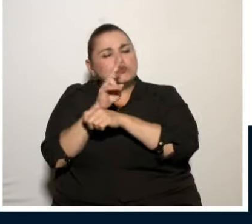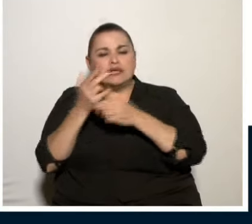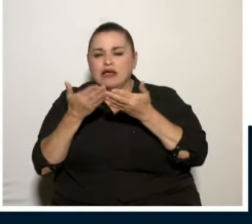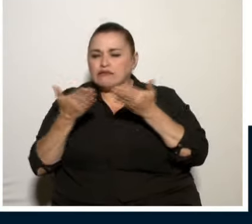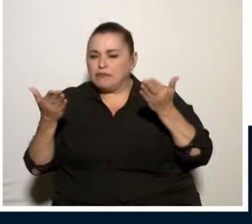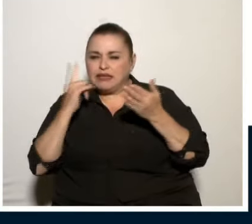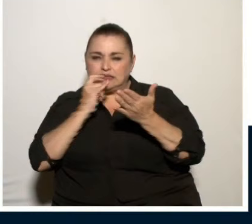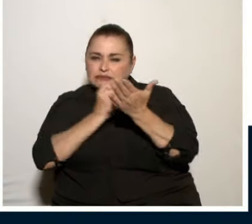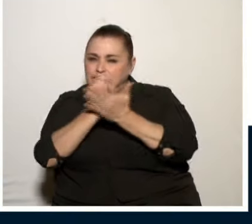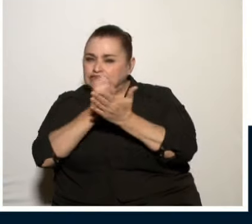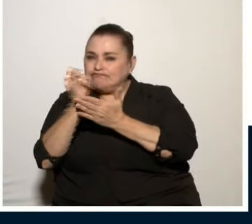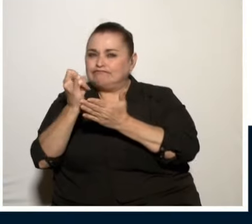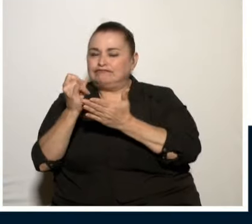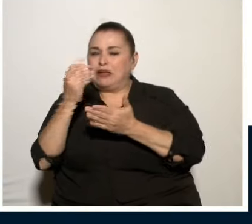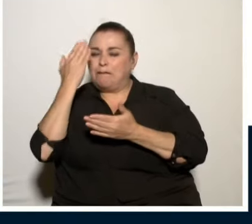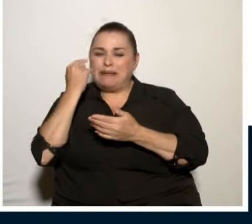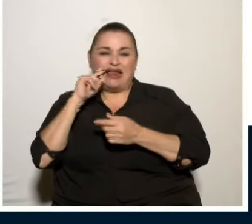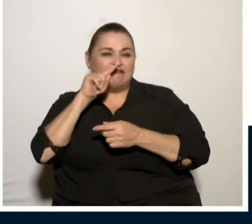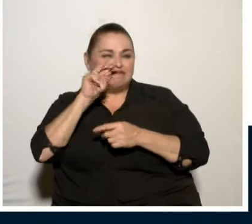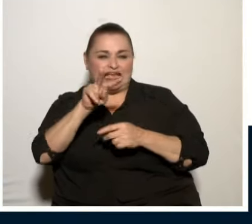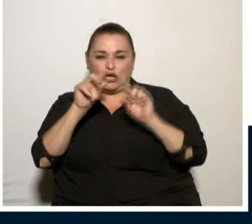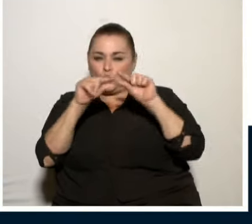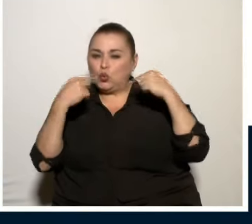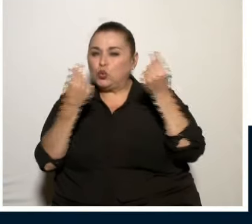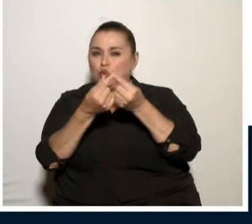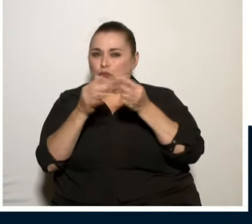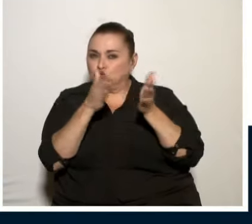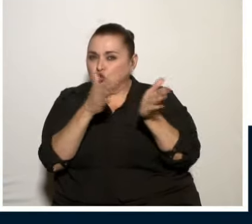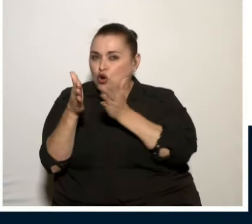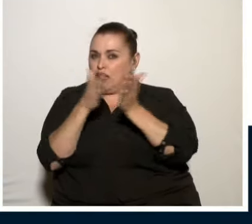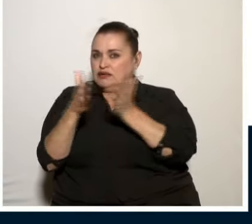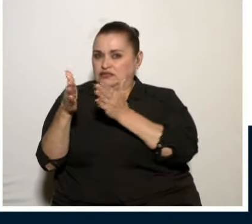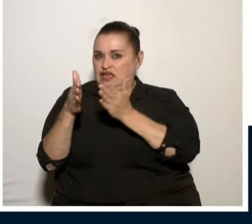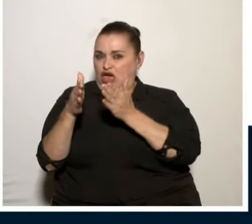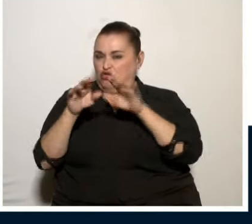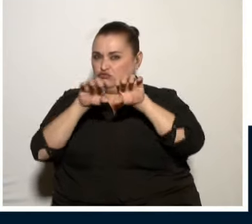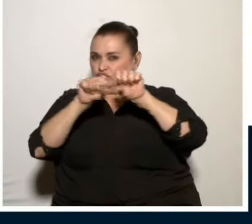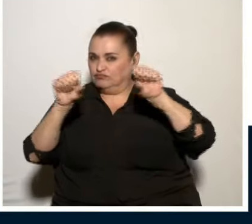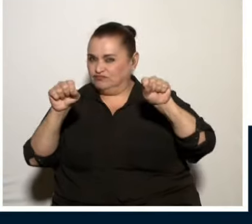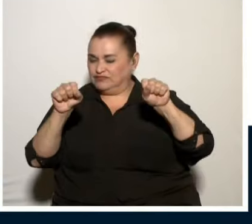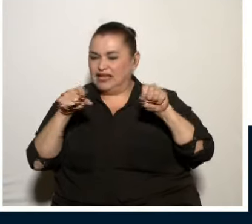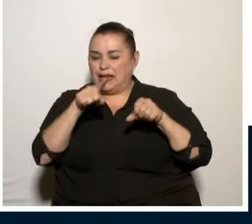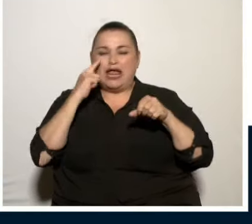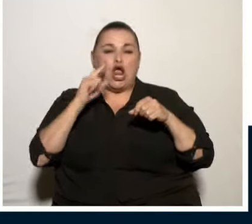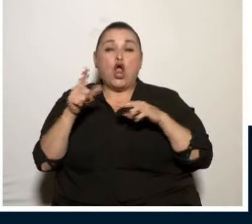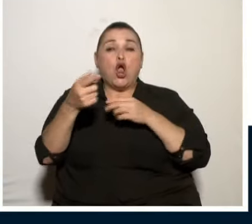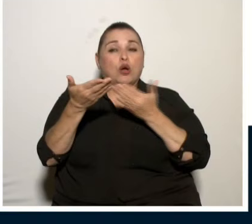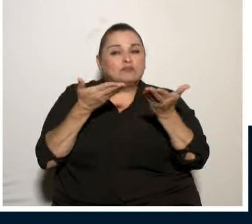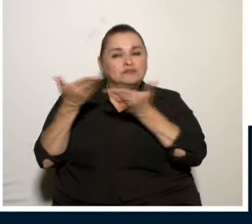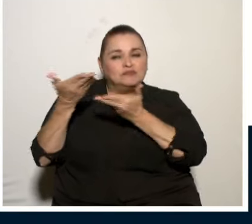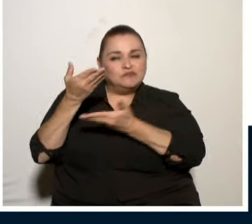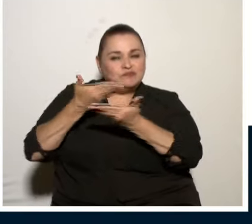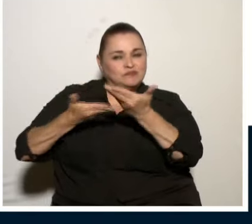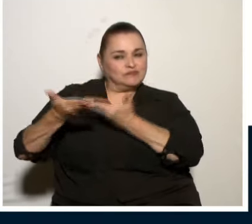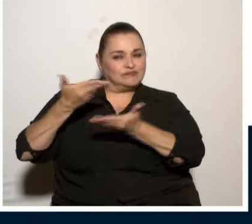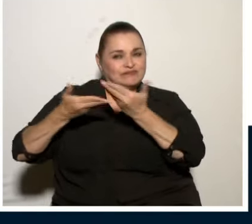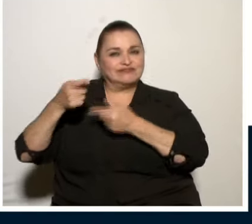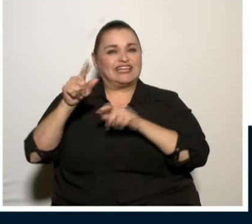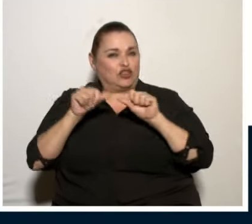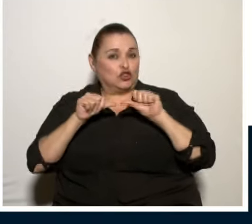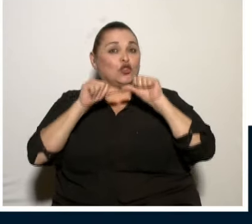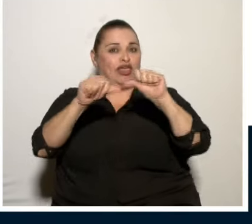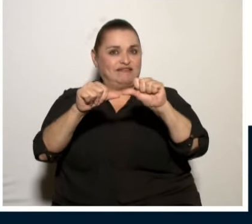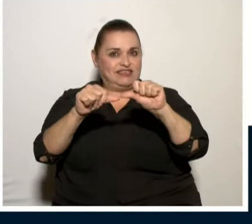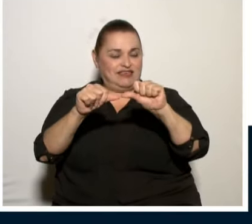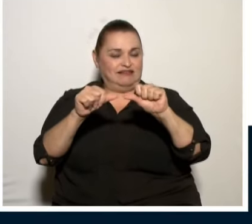investigar la criminalidad organizada, dejando ver que la magnitud y complejidad de esta problemática aún es